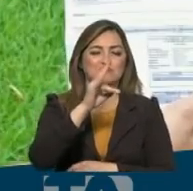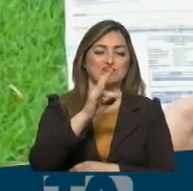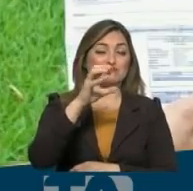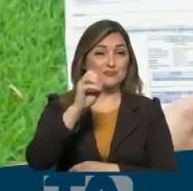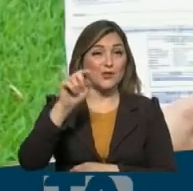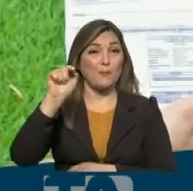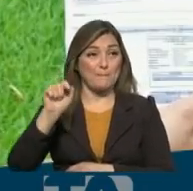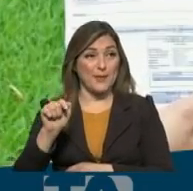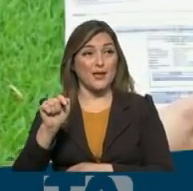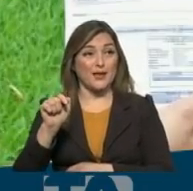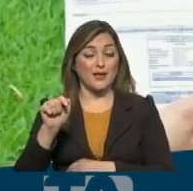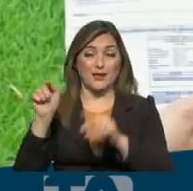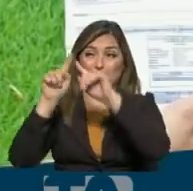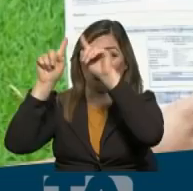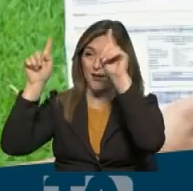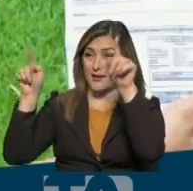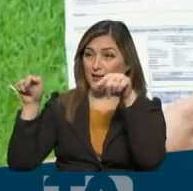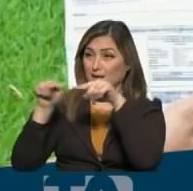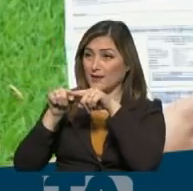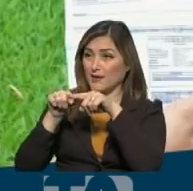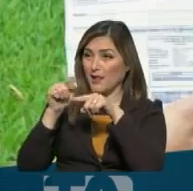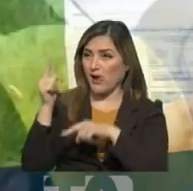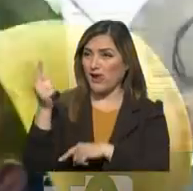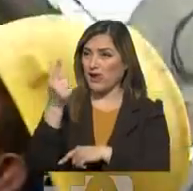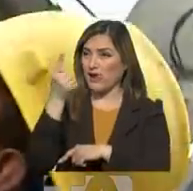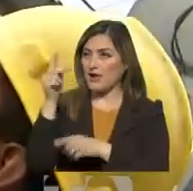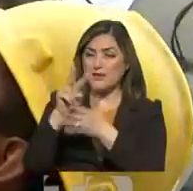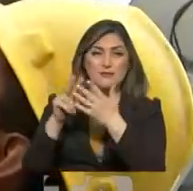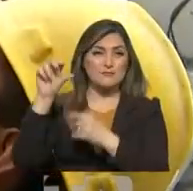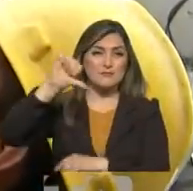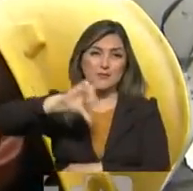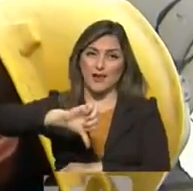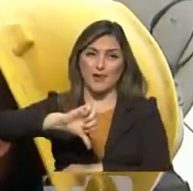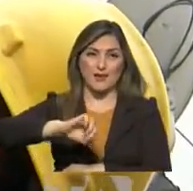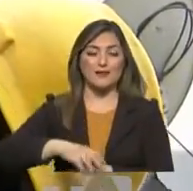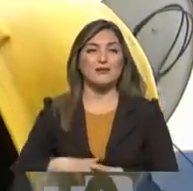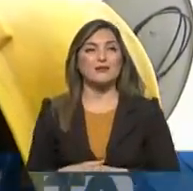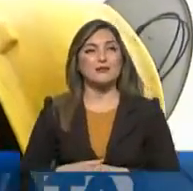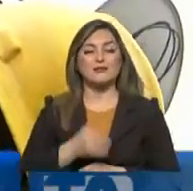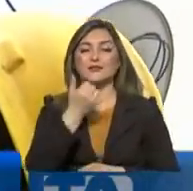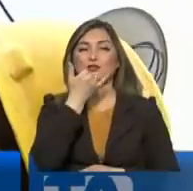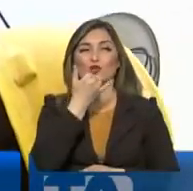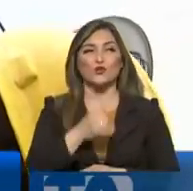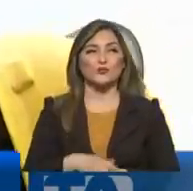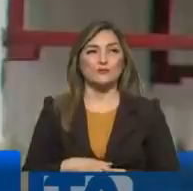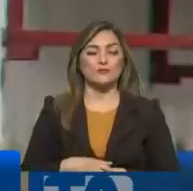hubo 70.000 lecturas erróneas. Por otro lado, el pliego tarifario, que debe